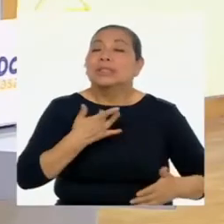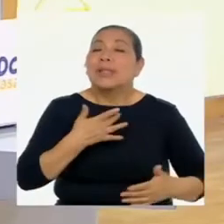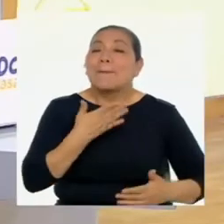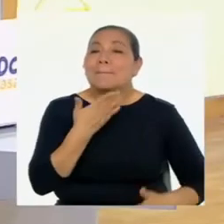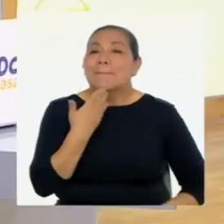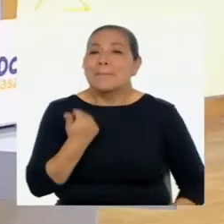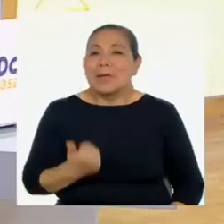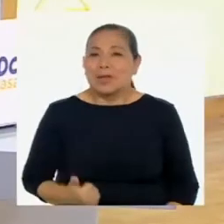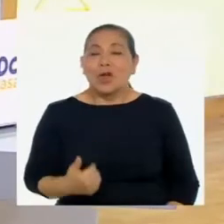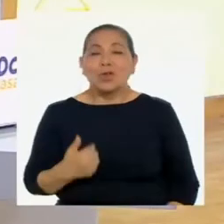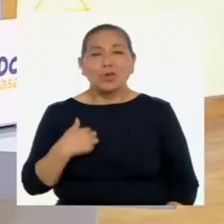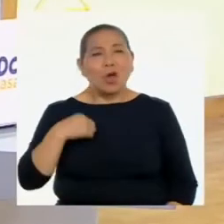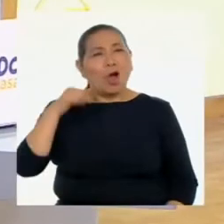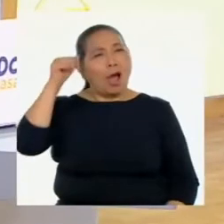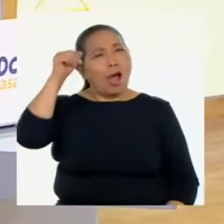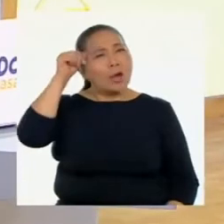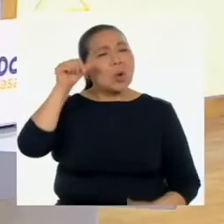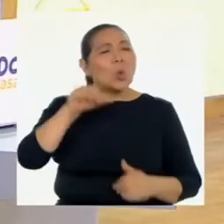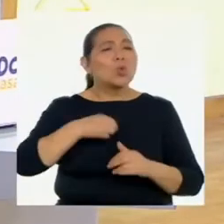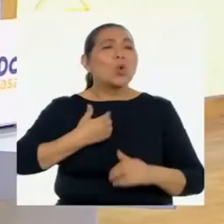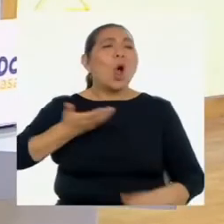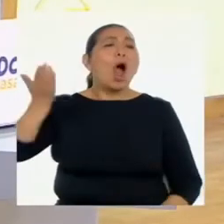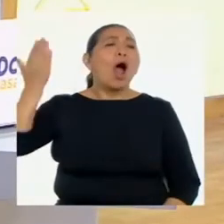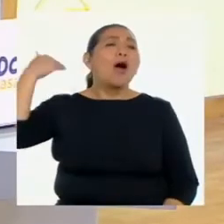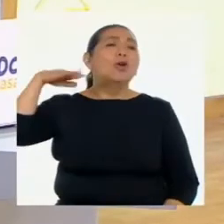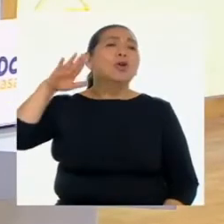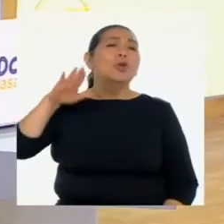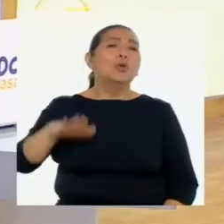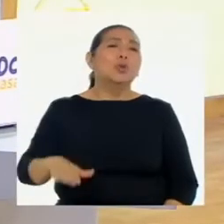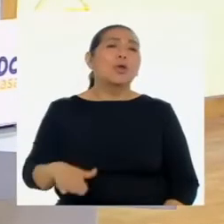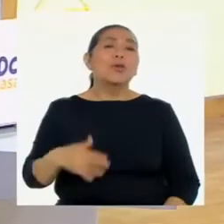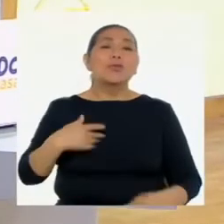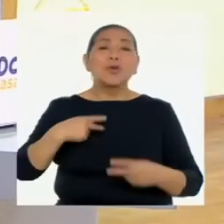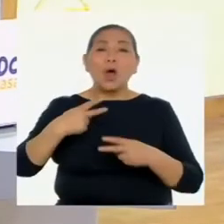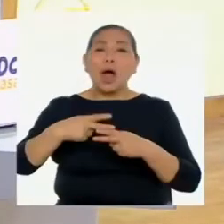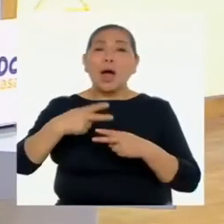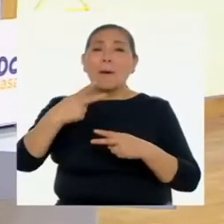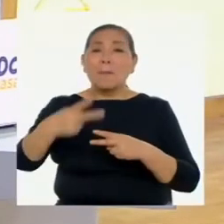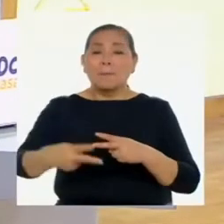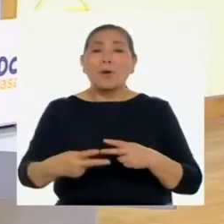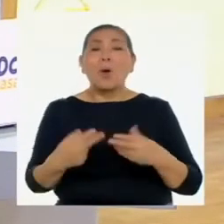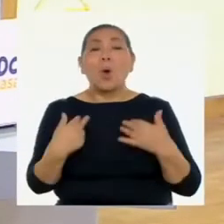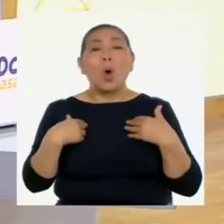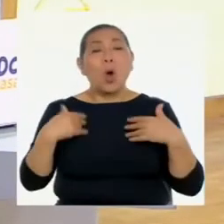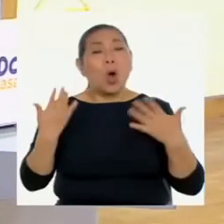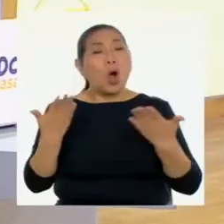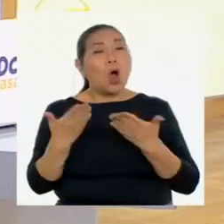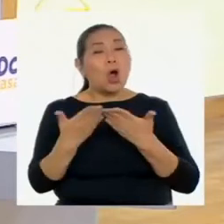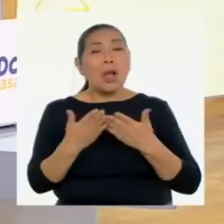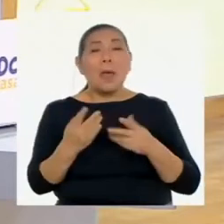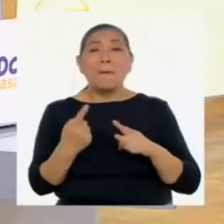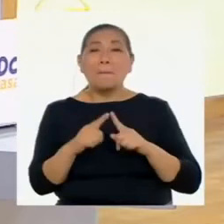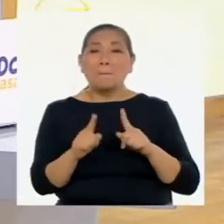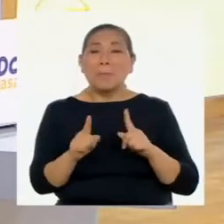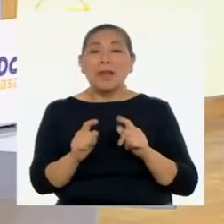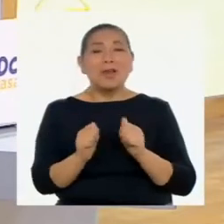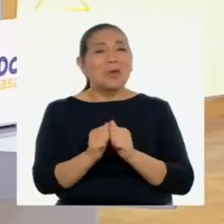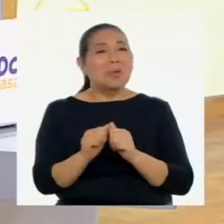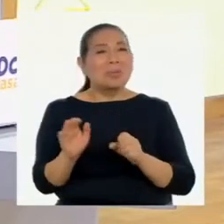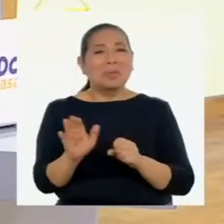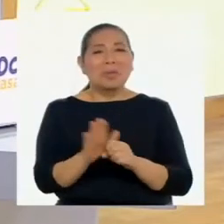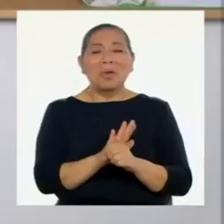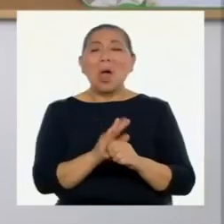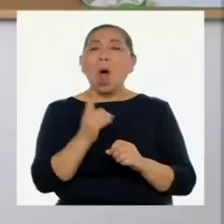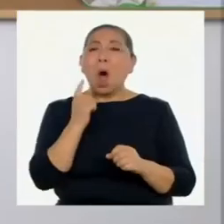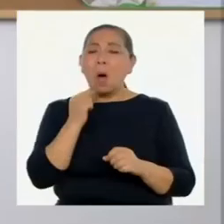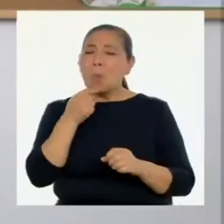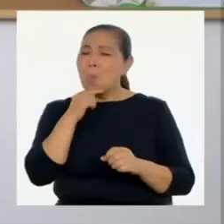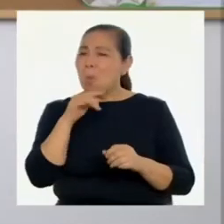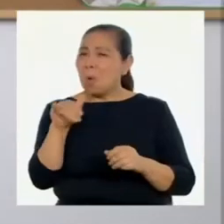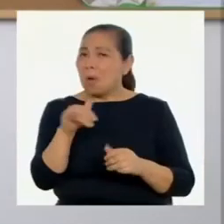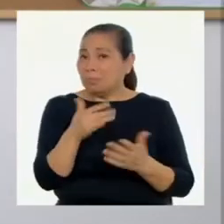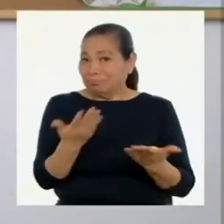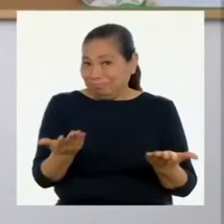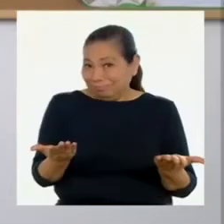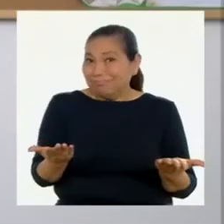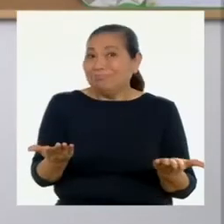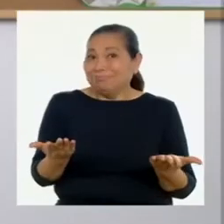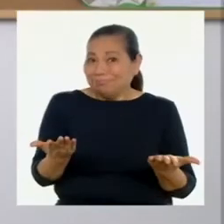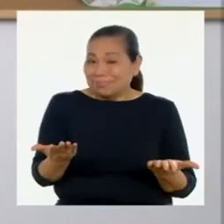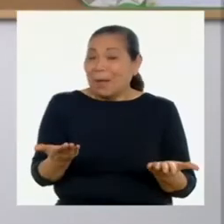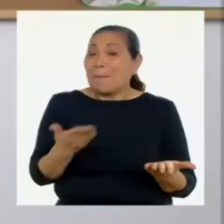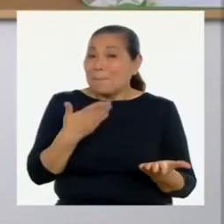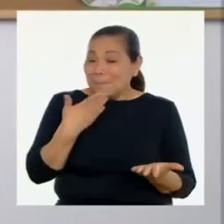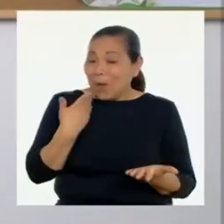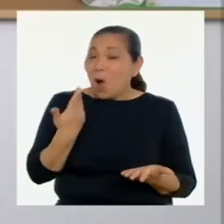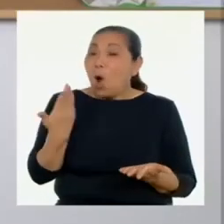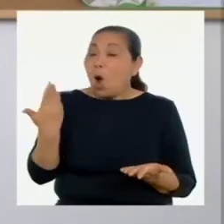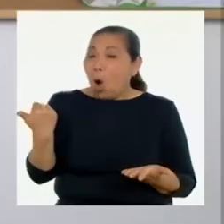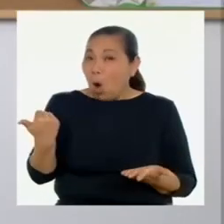Sí, sobre todo porque yo recuerdo que de pequeña jugaba con mis vecinos y compañeros de colegio con equipos completamente mixtos. ¿Ves?